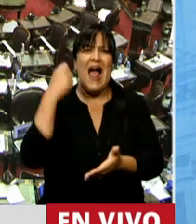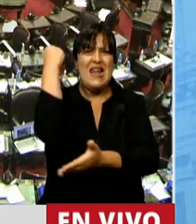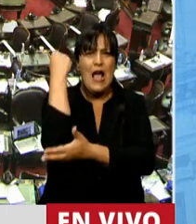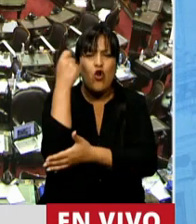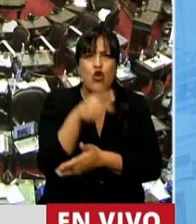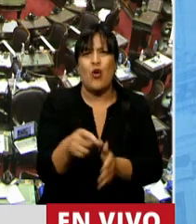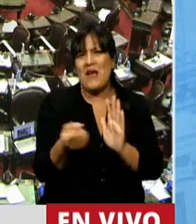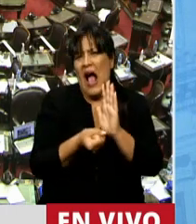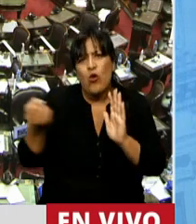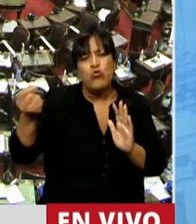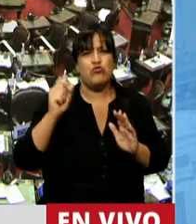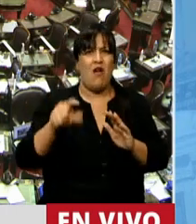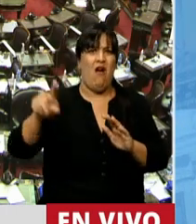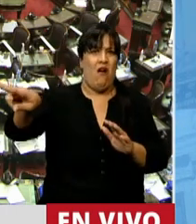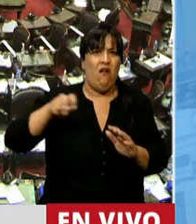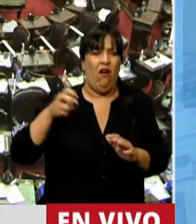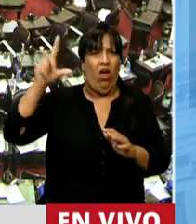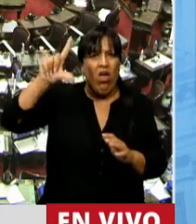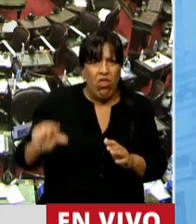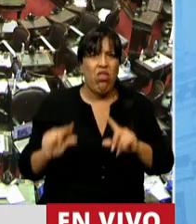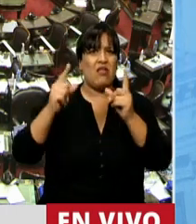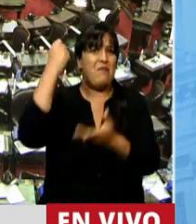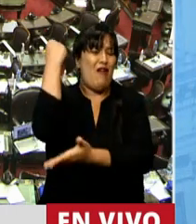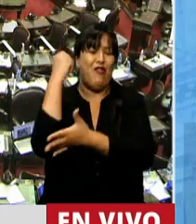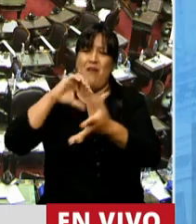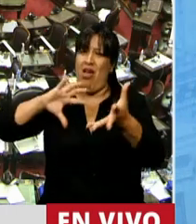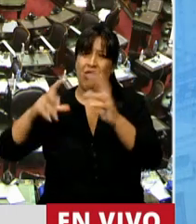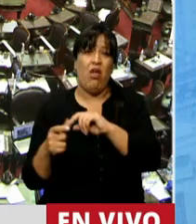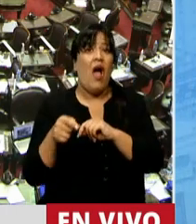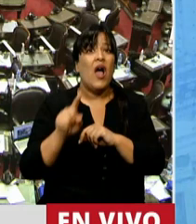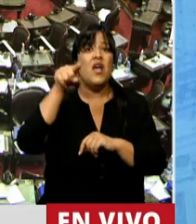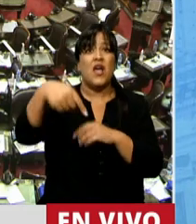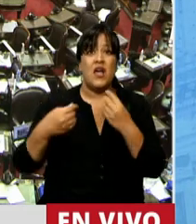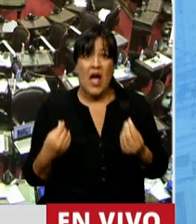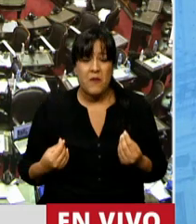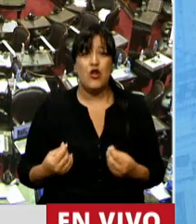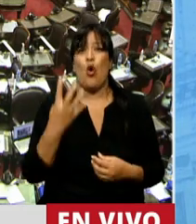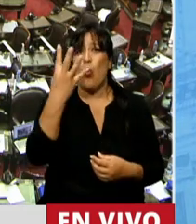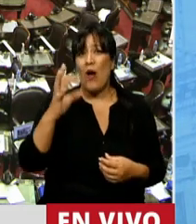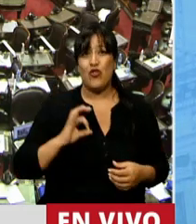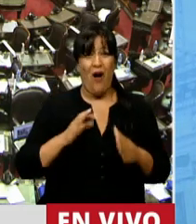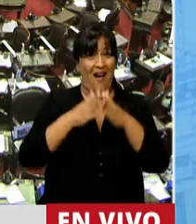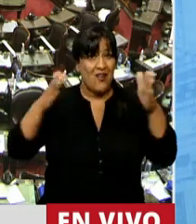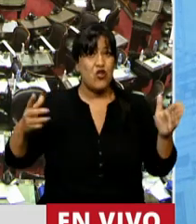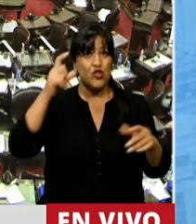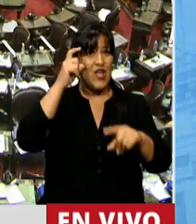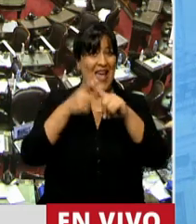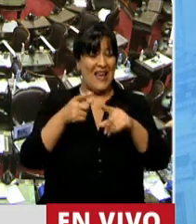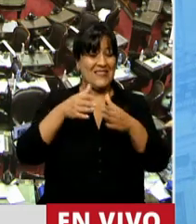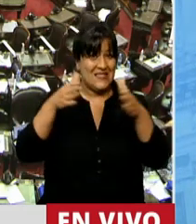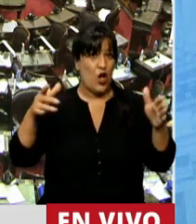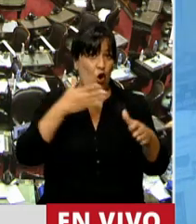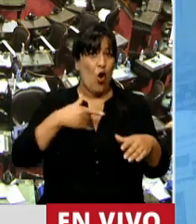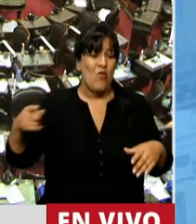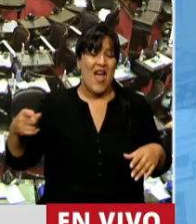los ingresos de los argentinos, que achicó la demanda y que achicó la economía. Y así terminamos con 3 de los 4 años del anterior gobierno en recesión, con